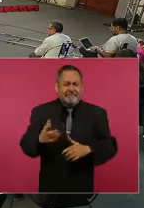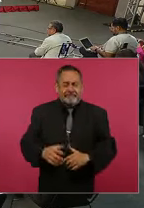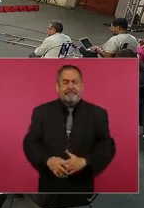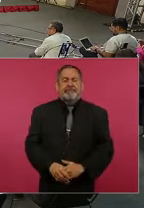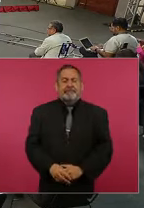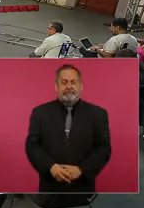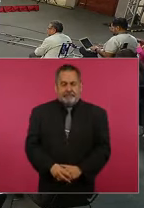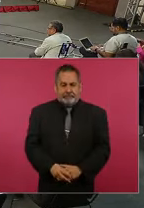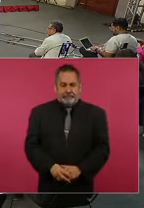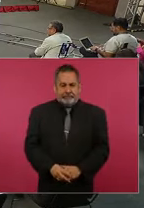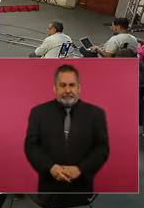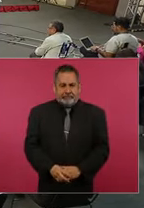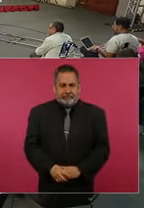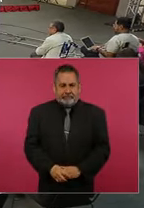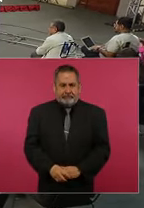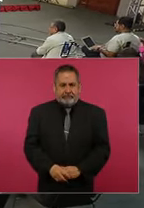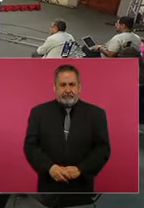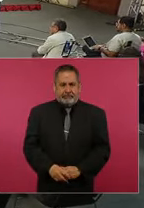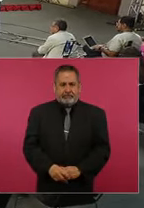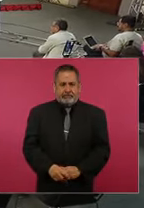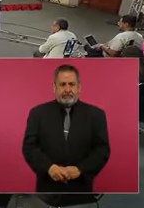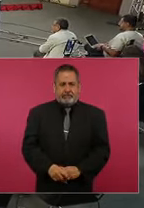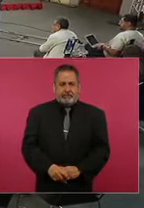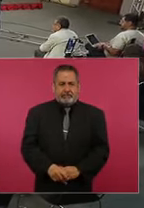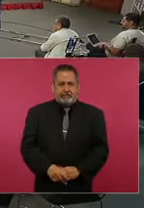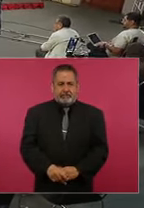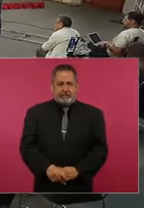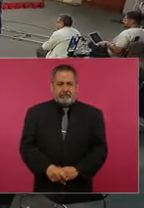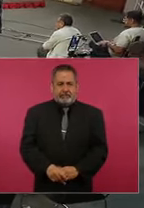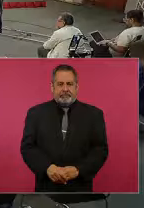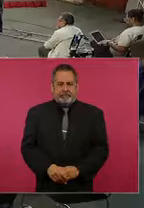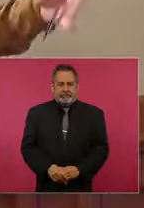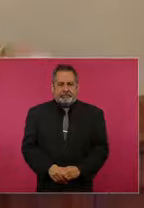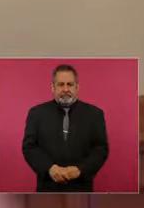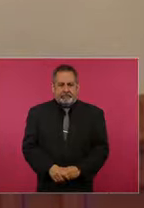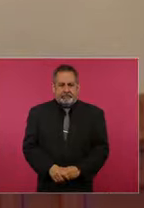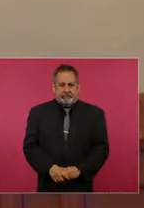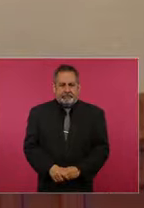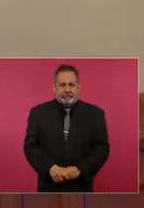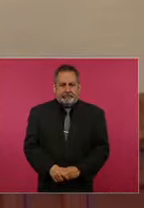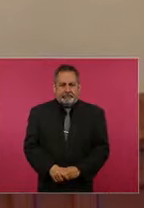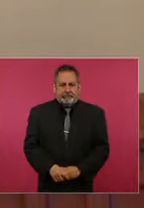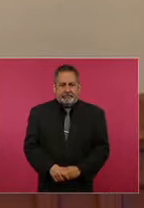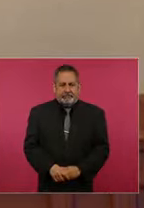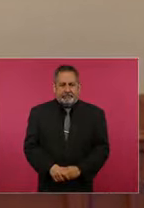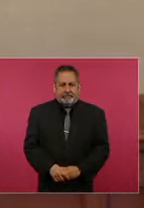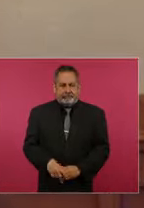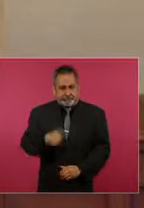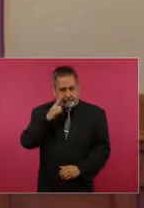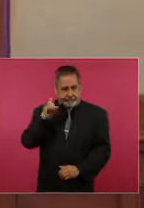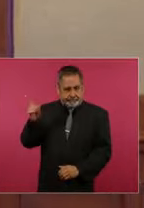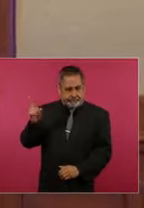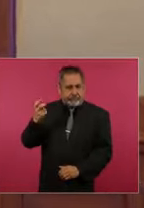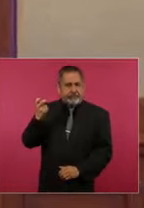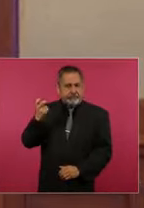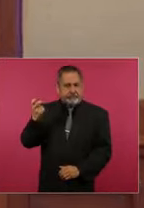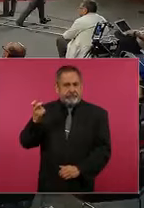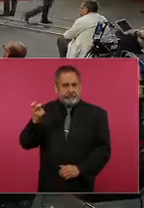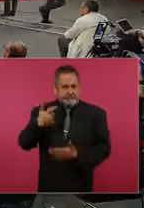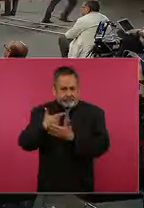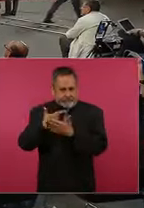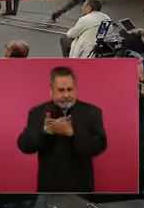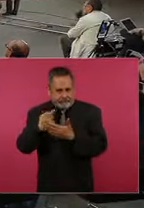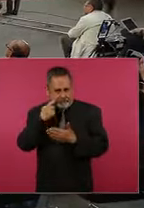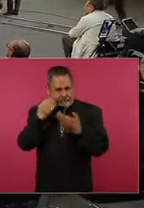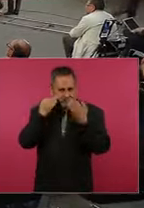Encol. A ver. O sea, todas las encuestadoras tienen esta, pero esta es la que está más. Miren, esto es lo que, esta fue la que